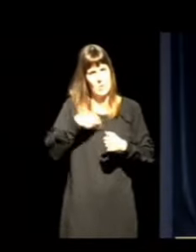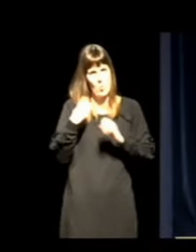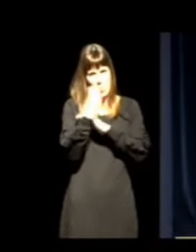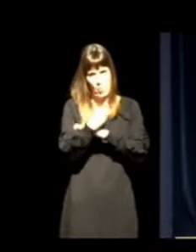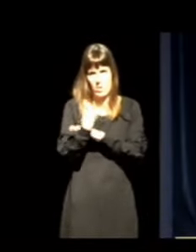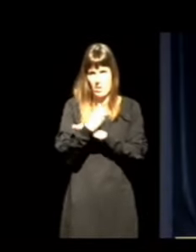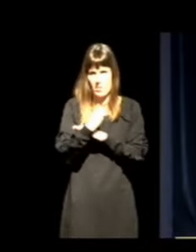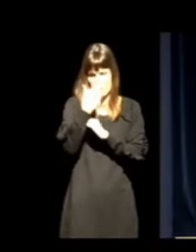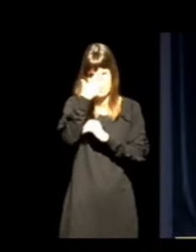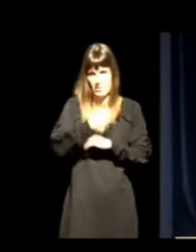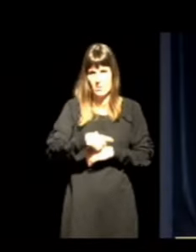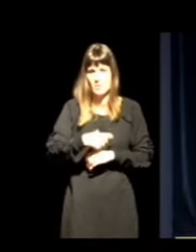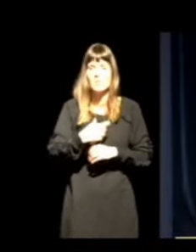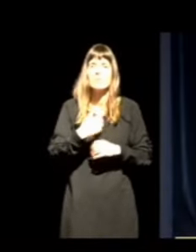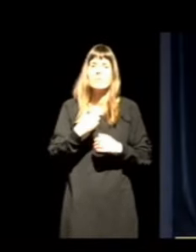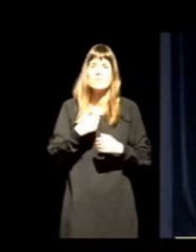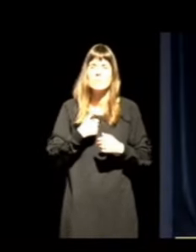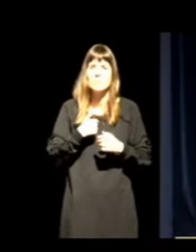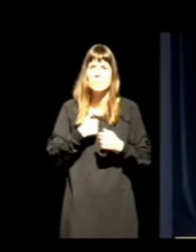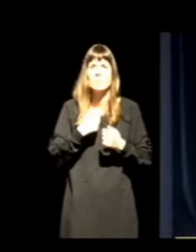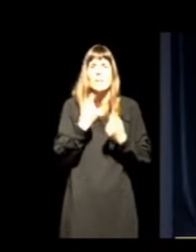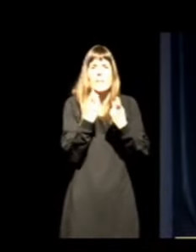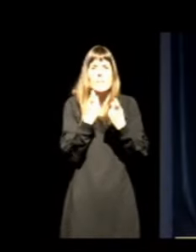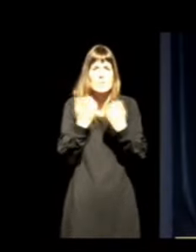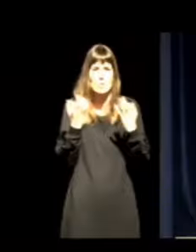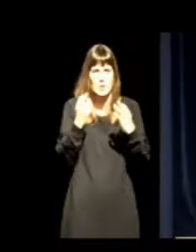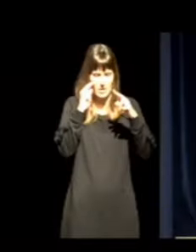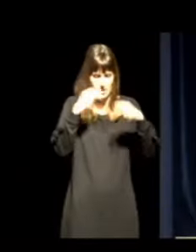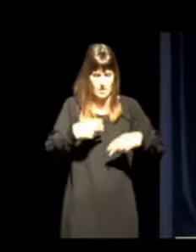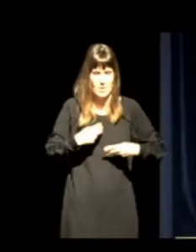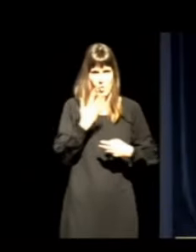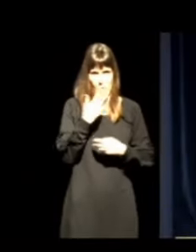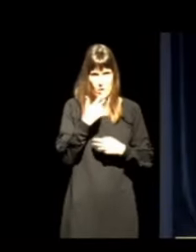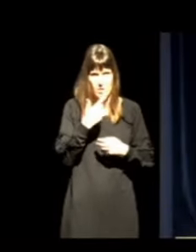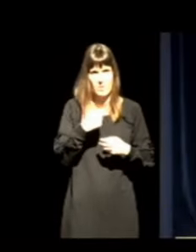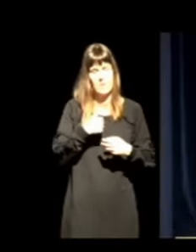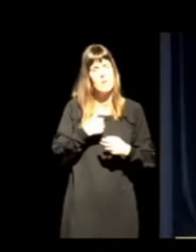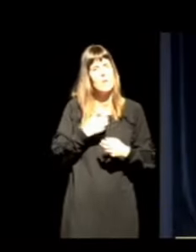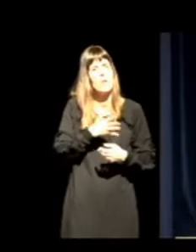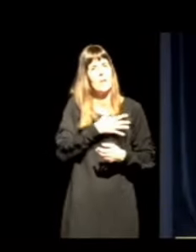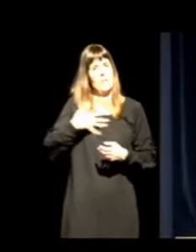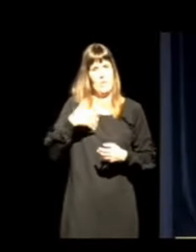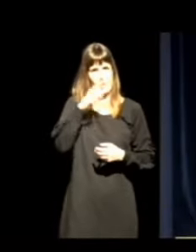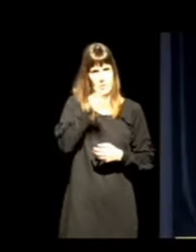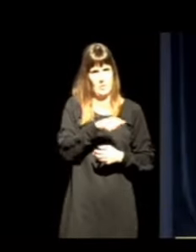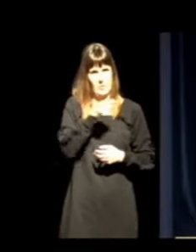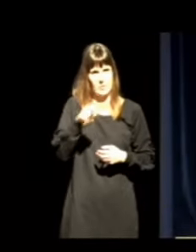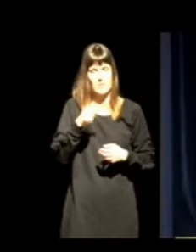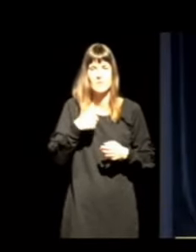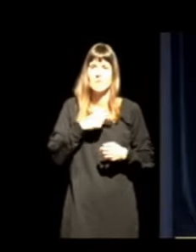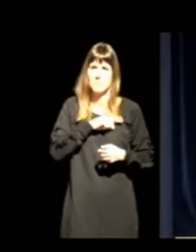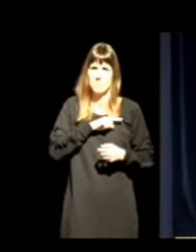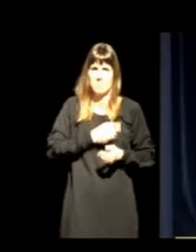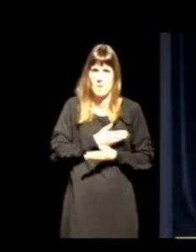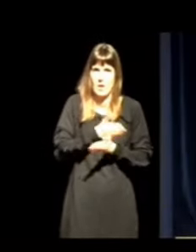en cuenta, escuchar nuestras propias necesidades, la disponibilidad, la apertura